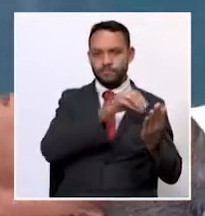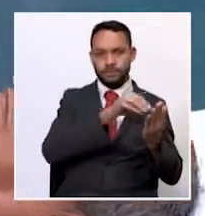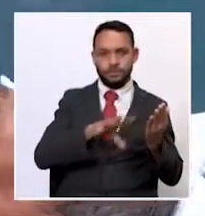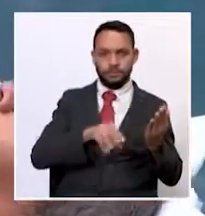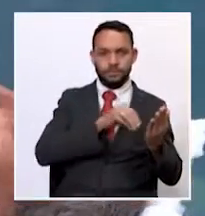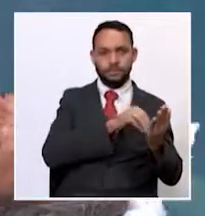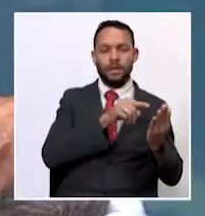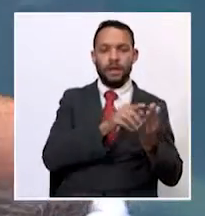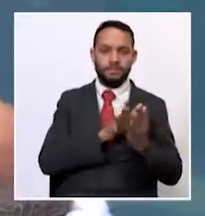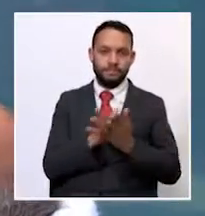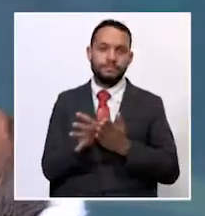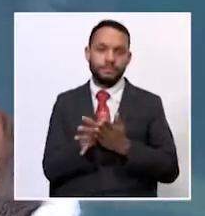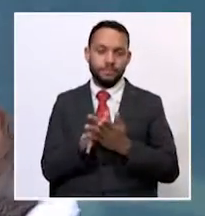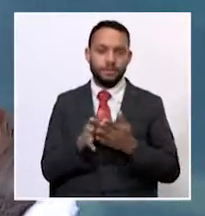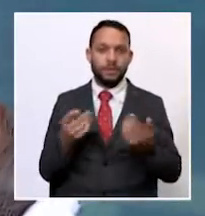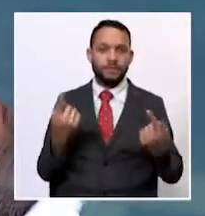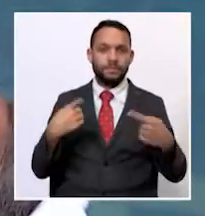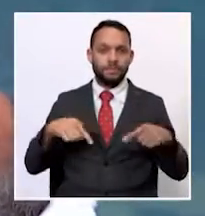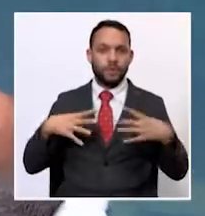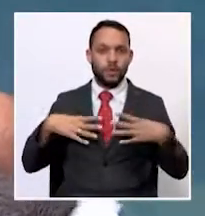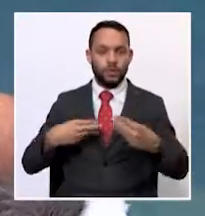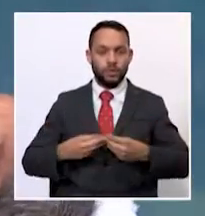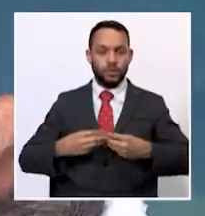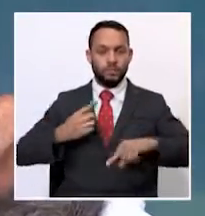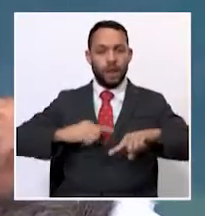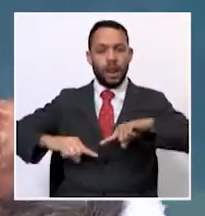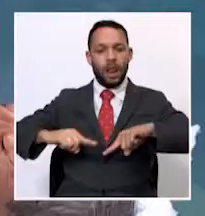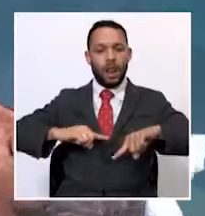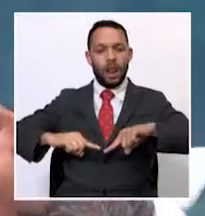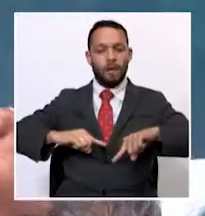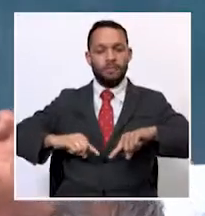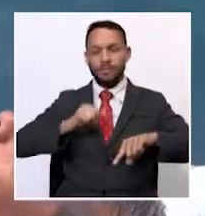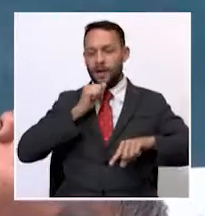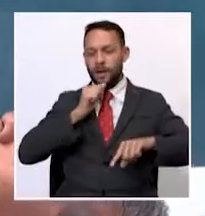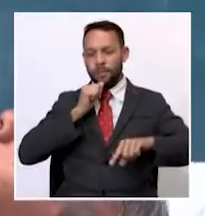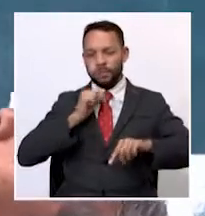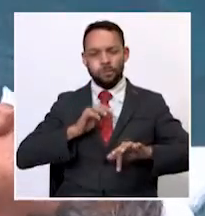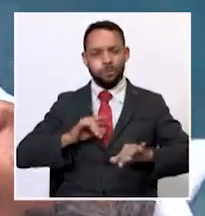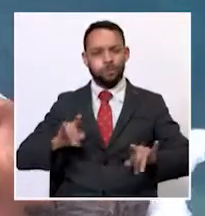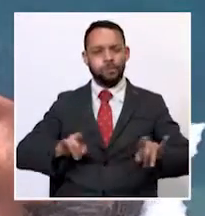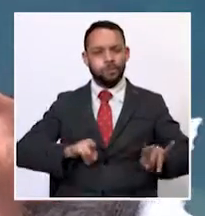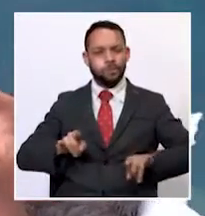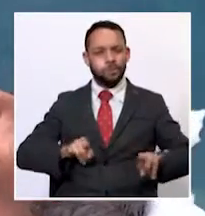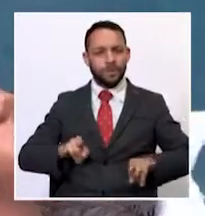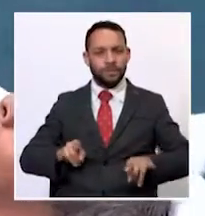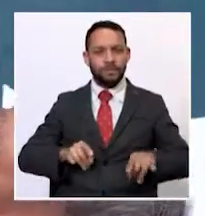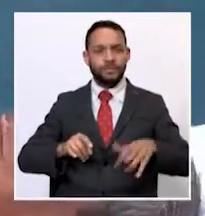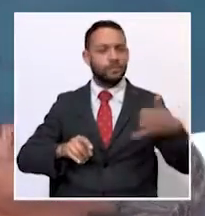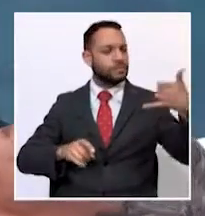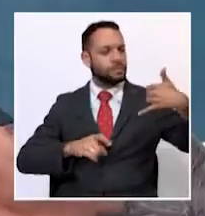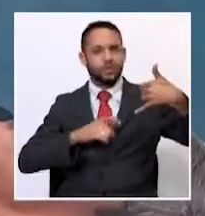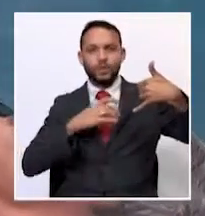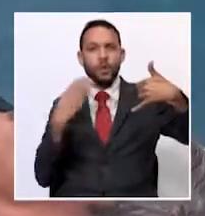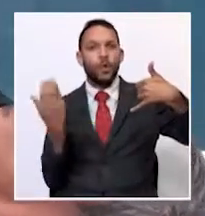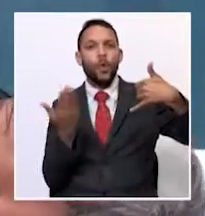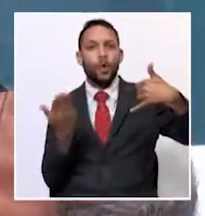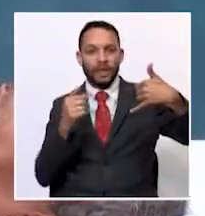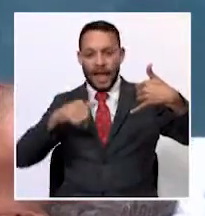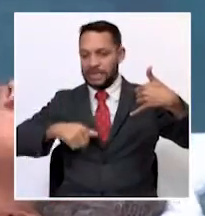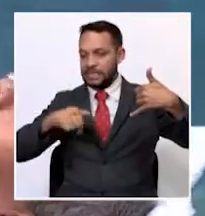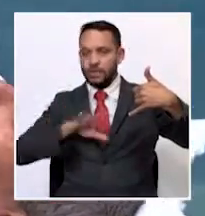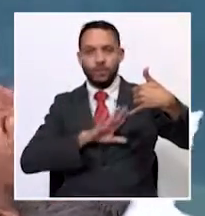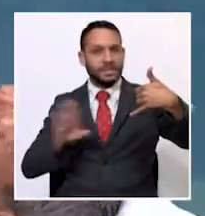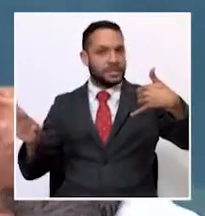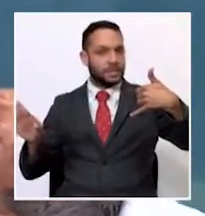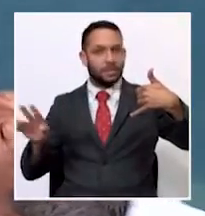Colombia en la terapia Chiazú en el agua. Esta terapia se está realizando en este momento en Colombia única y exclusivamente en esta piscina. De